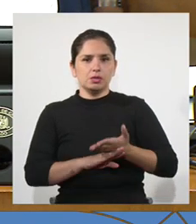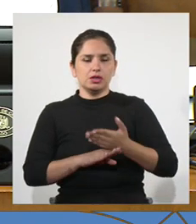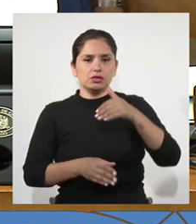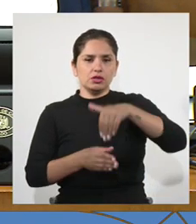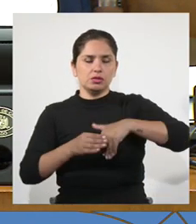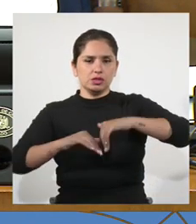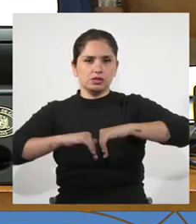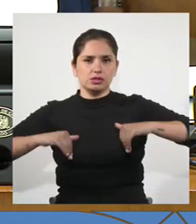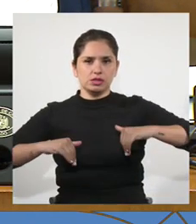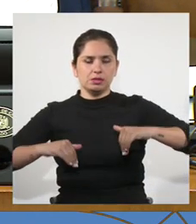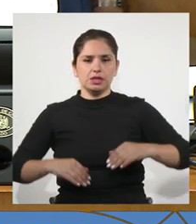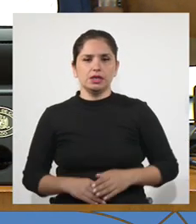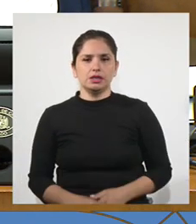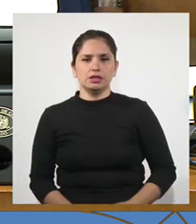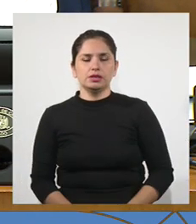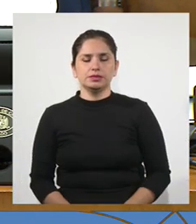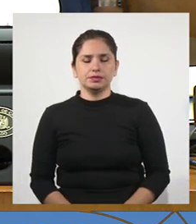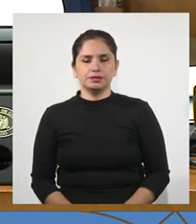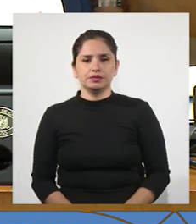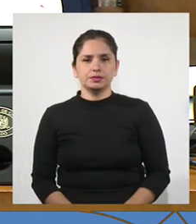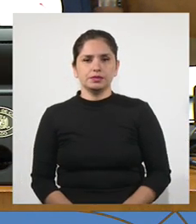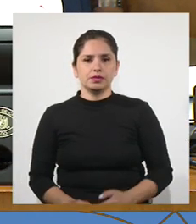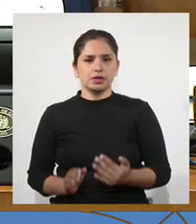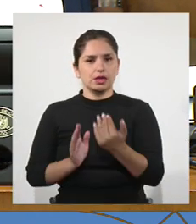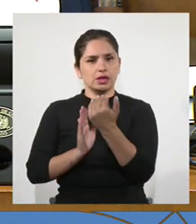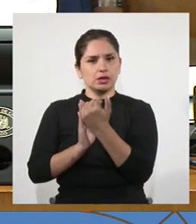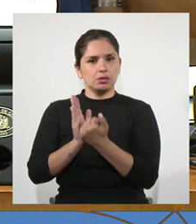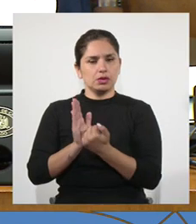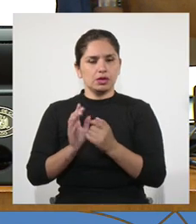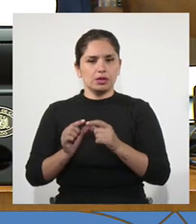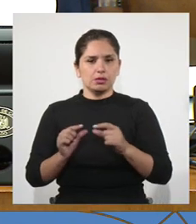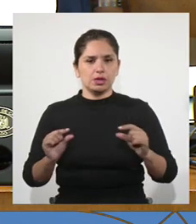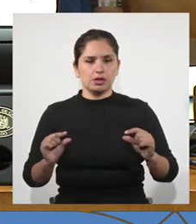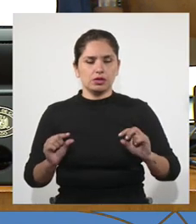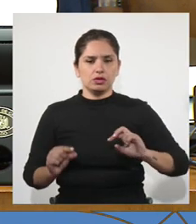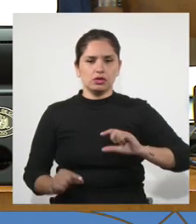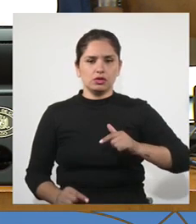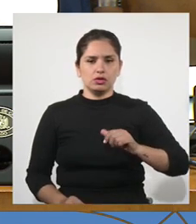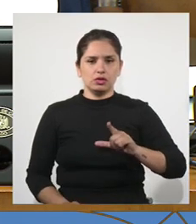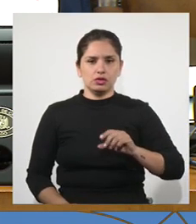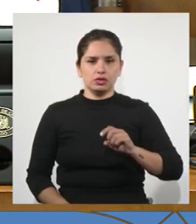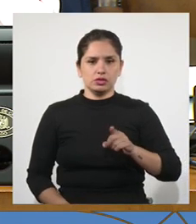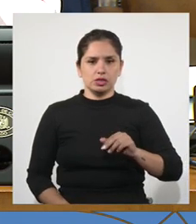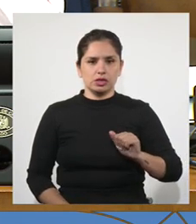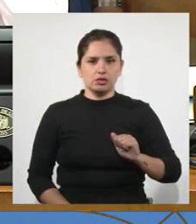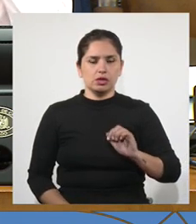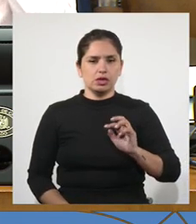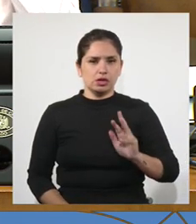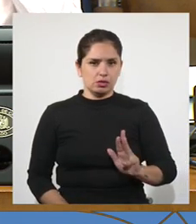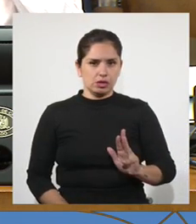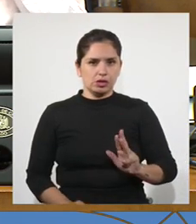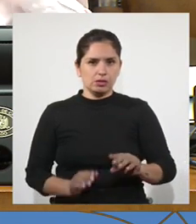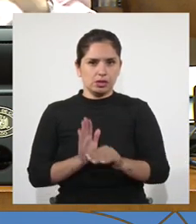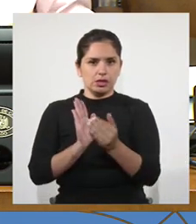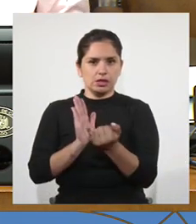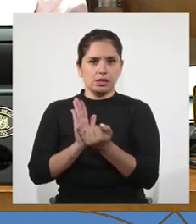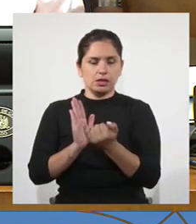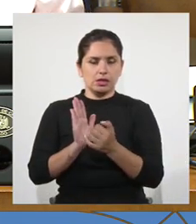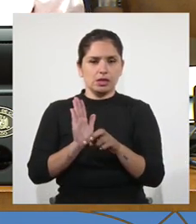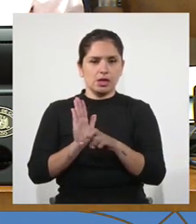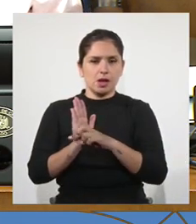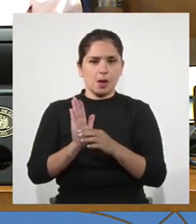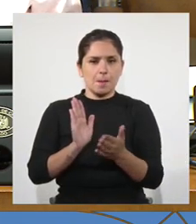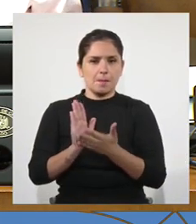separada respecto del programa 6, la glosa 9. Solicita votación separada de la glosa 9 que se encuentra en la página